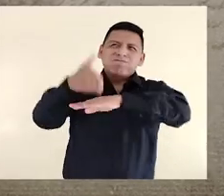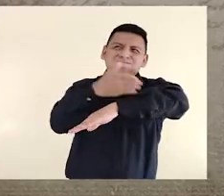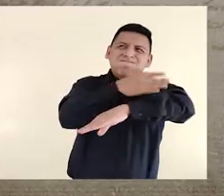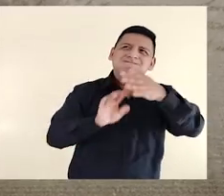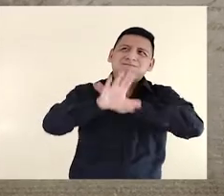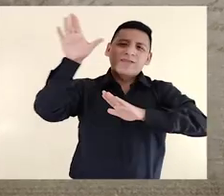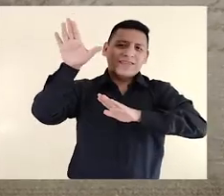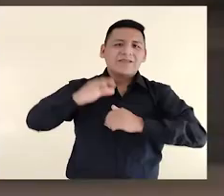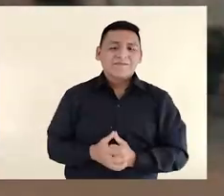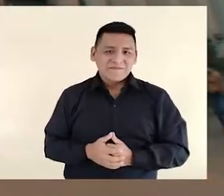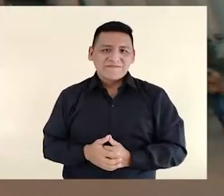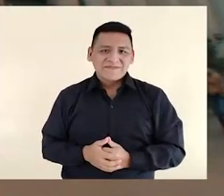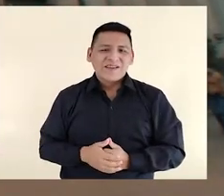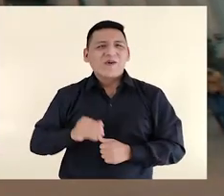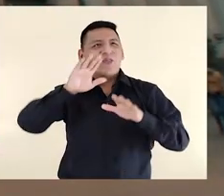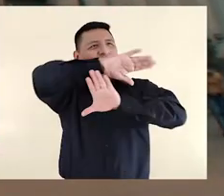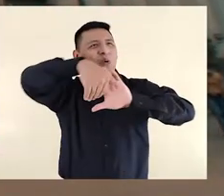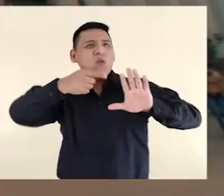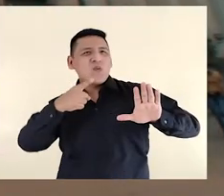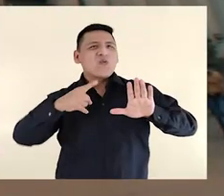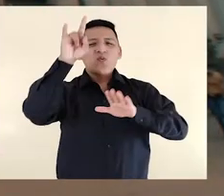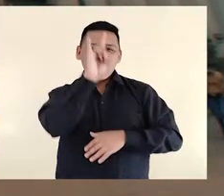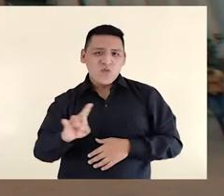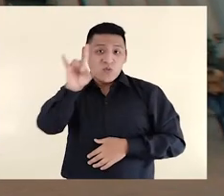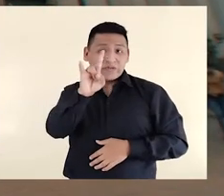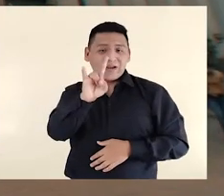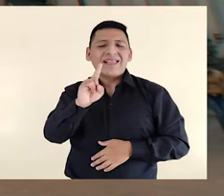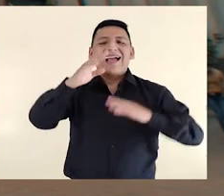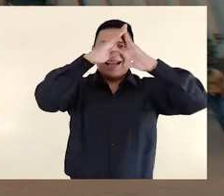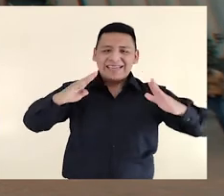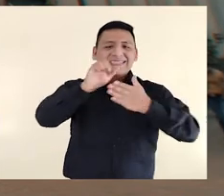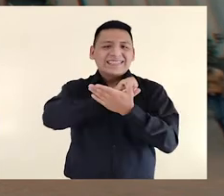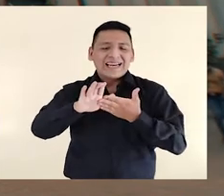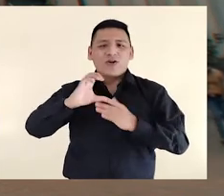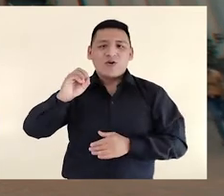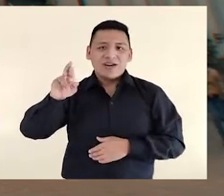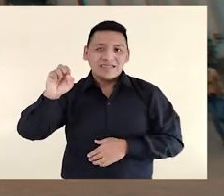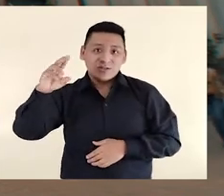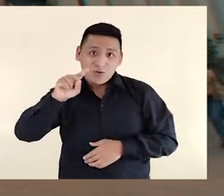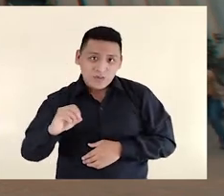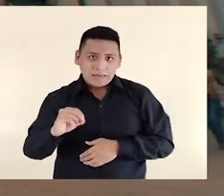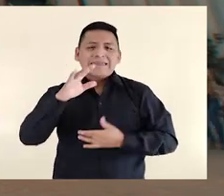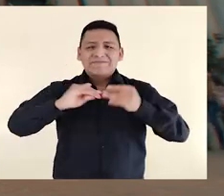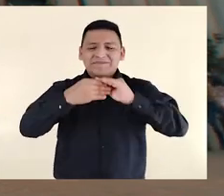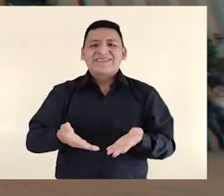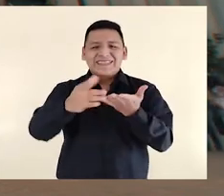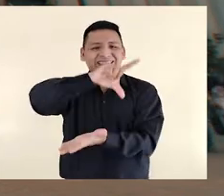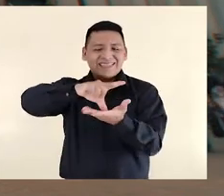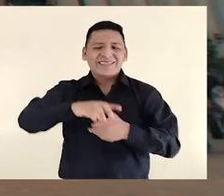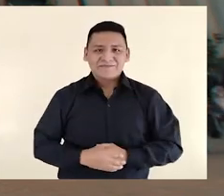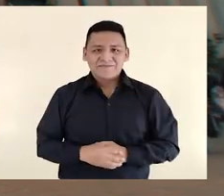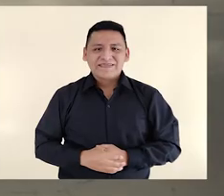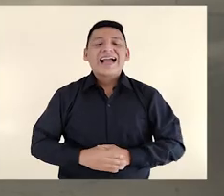alcanzar la virtud del cielo. Porque aún se vislumbra su original uso, la Casa de Ejercicios del Sagrado Corazón sigue siendo